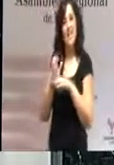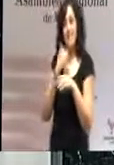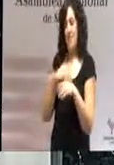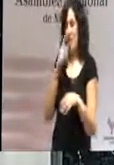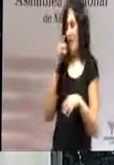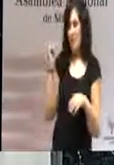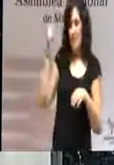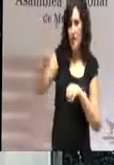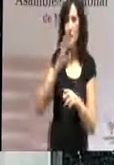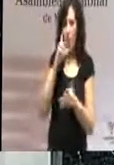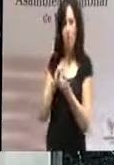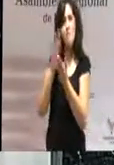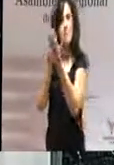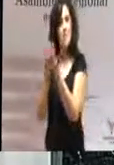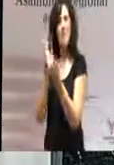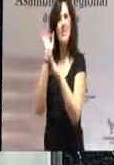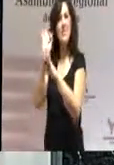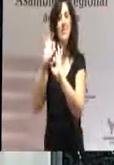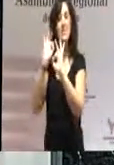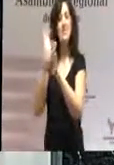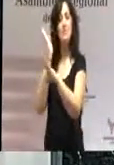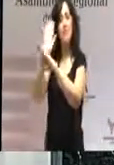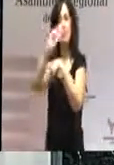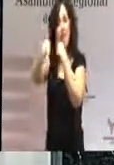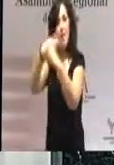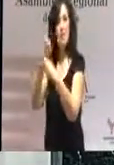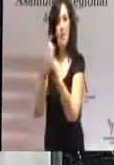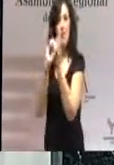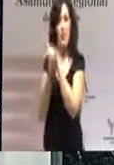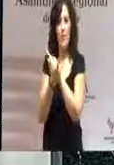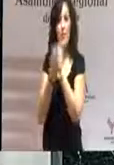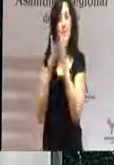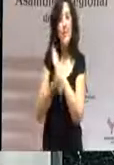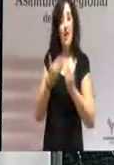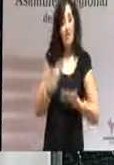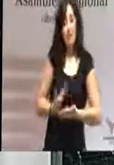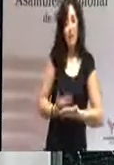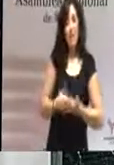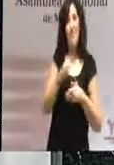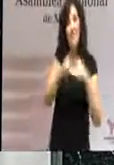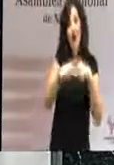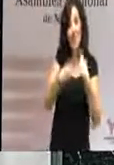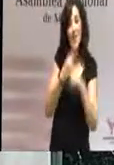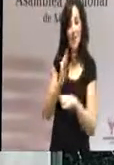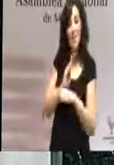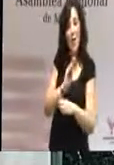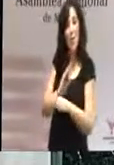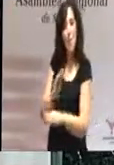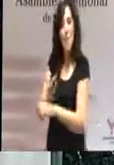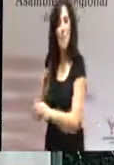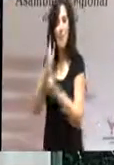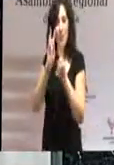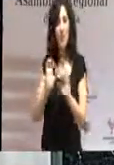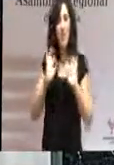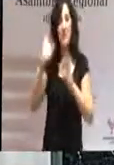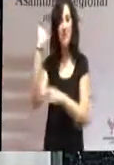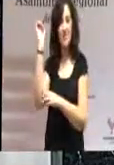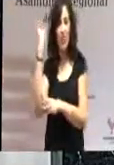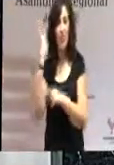años. Garanticemos la seguridad jurídica de las familias que invirtieron y avancemos en el